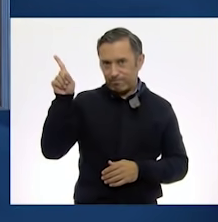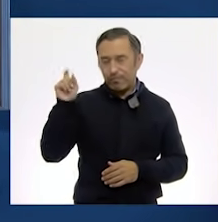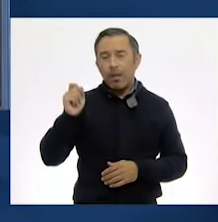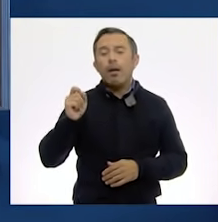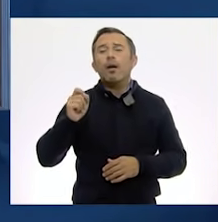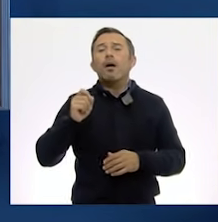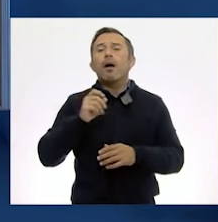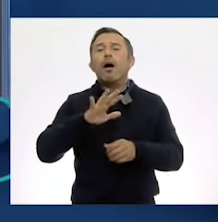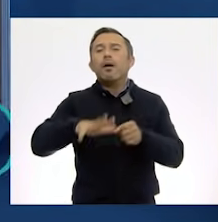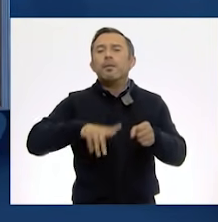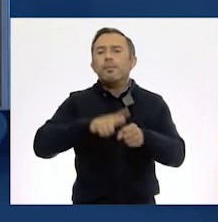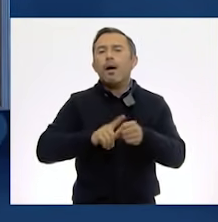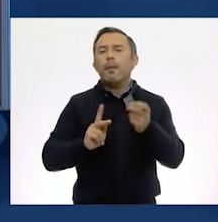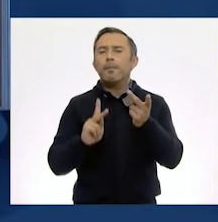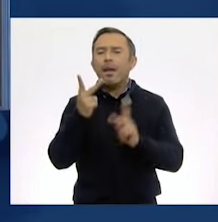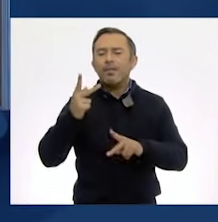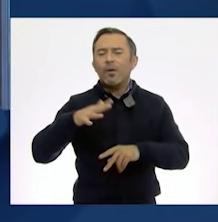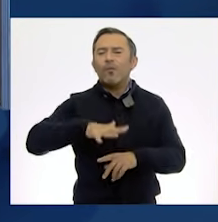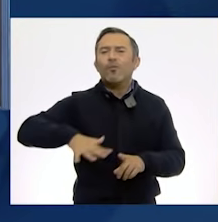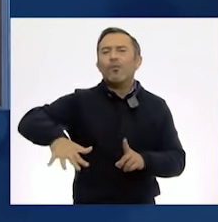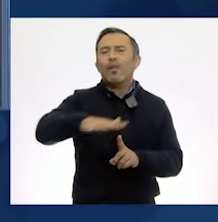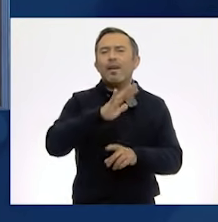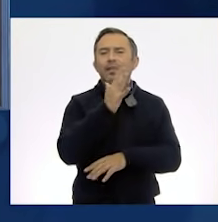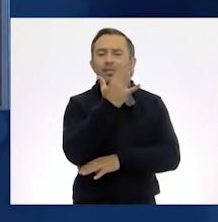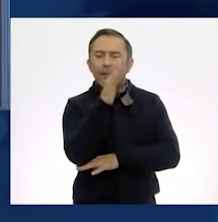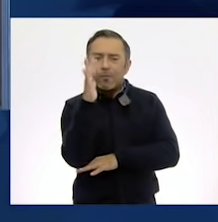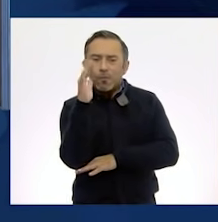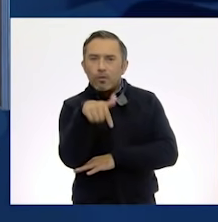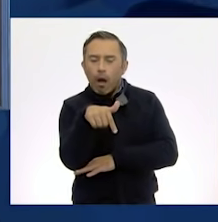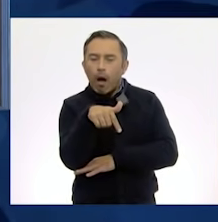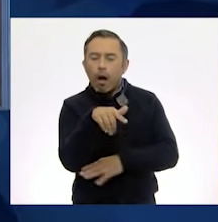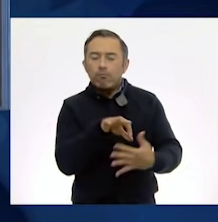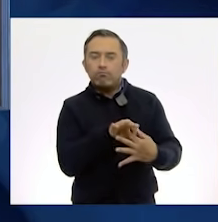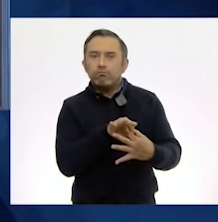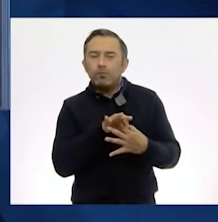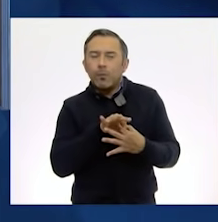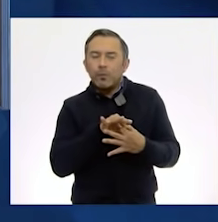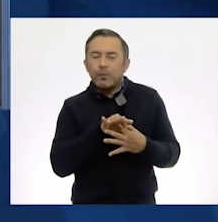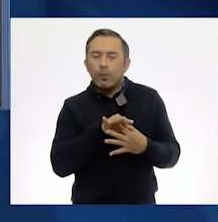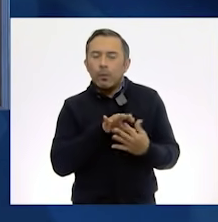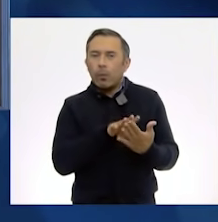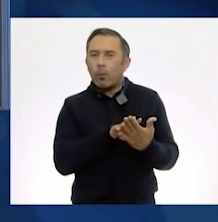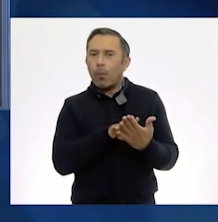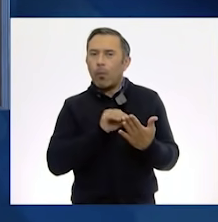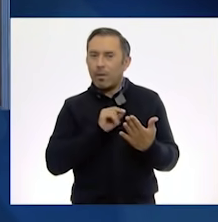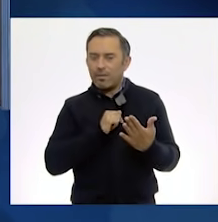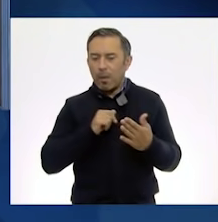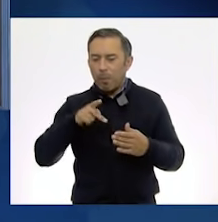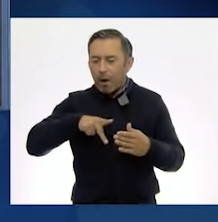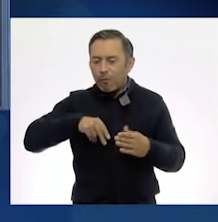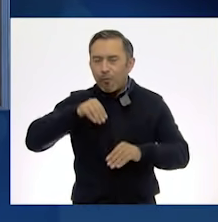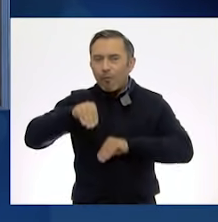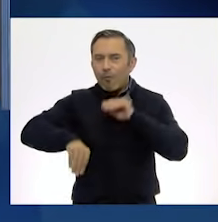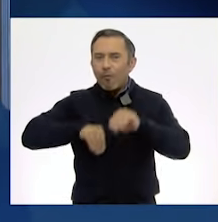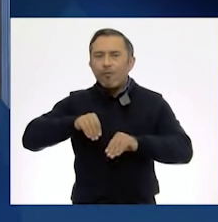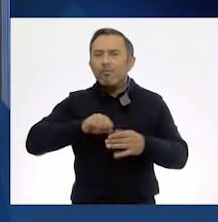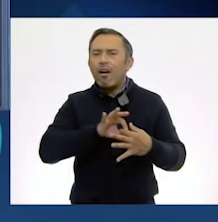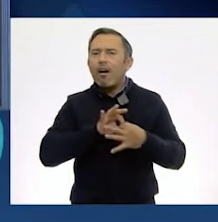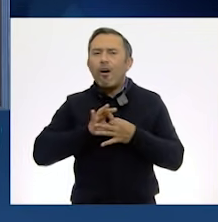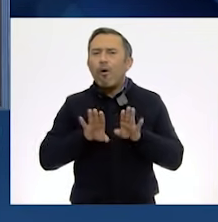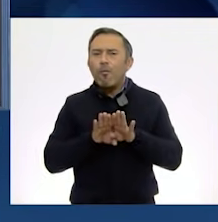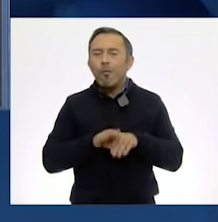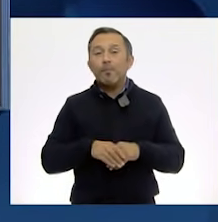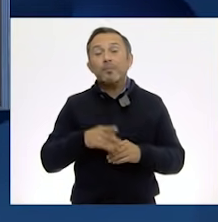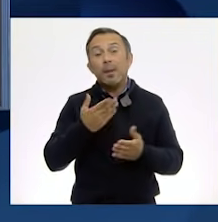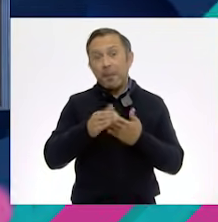en el desarrollo de los primeros pueblos? Y también los invitamos a que, si tienen tiempo y si tienen el Atlas con ustedes